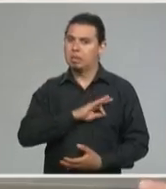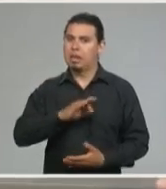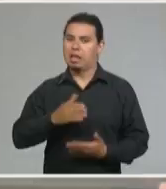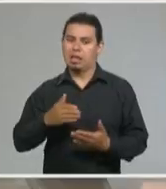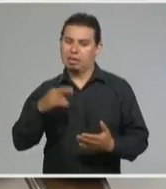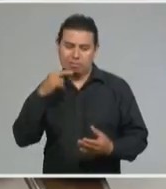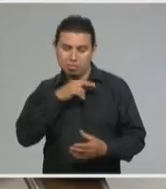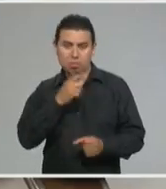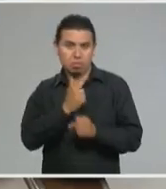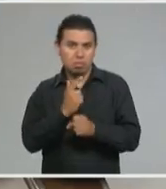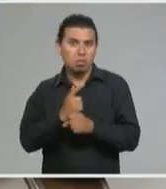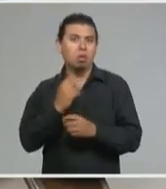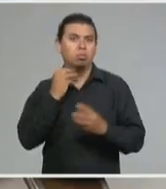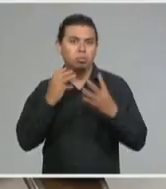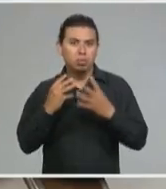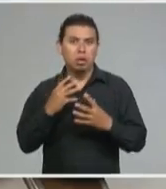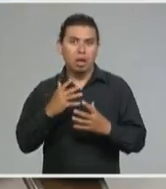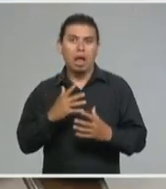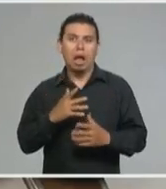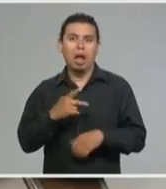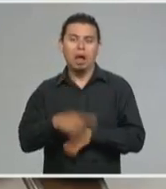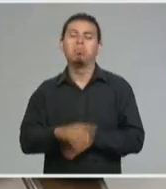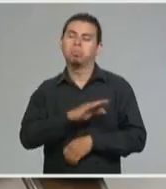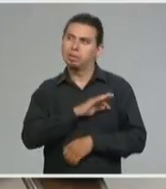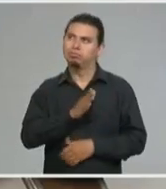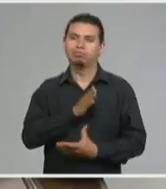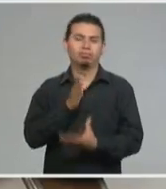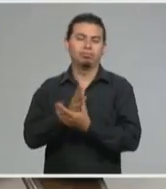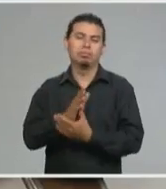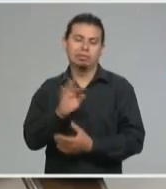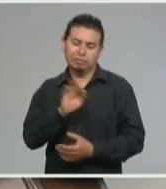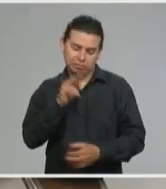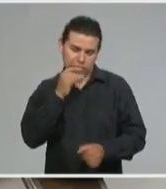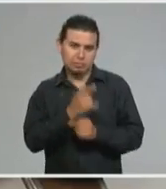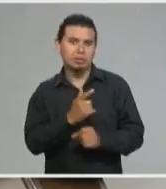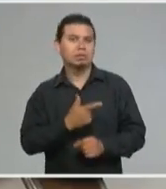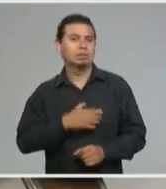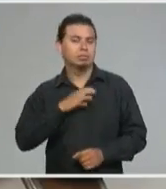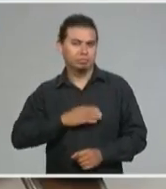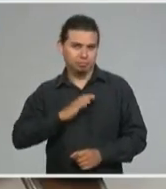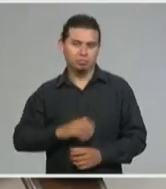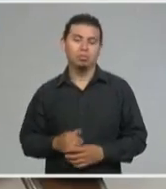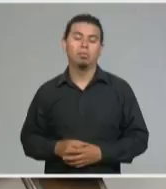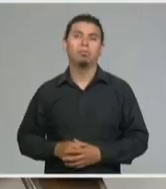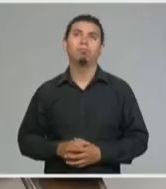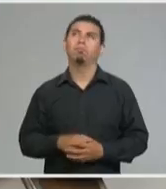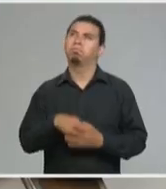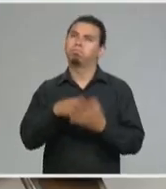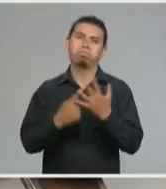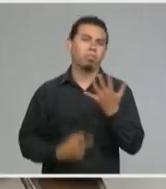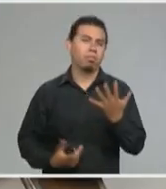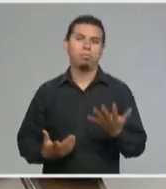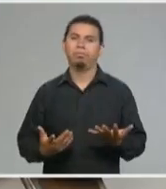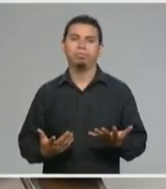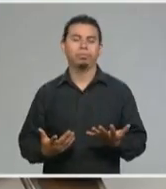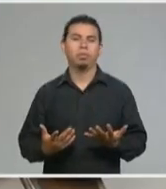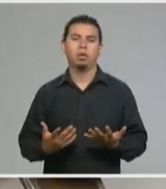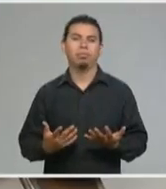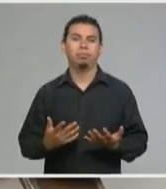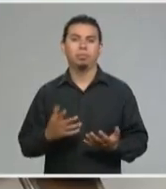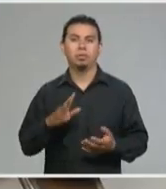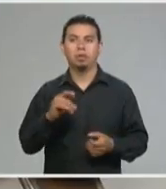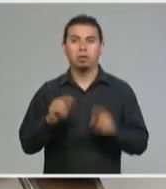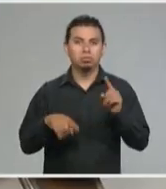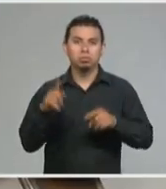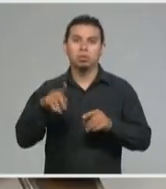los factores de riesgo ya mencionados. Ahora, digo, dicho sea de paso, ese es uno de los padecimientos que pueden tener un mayor costo para